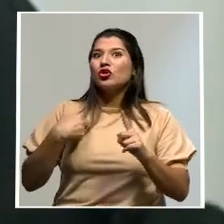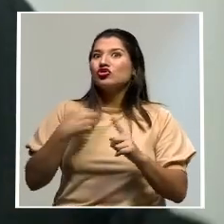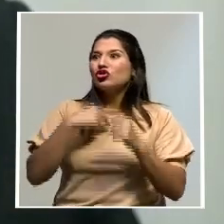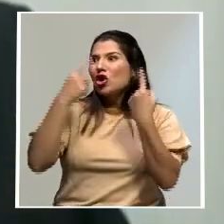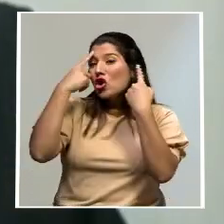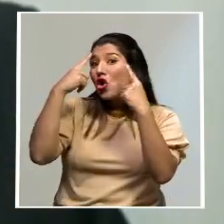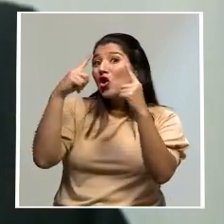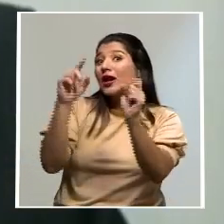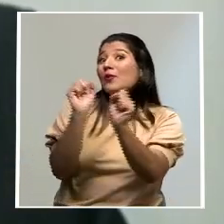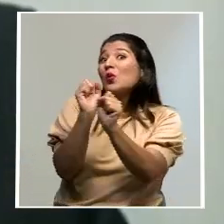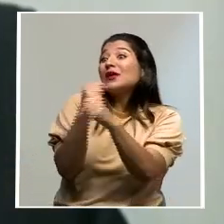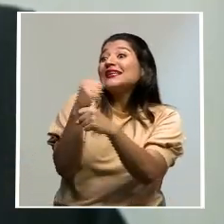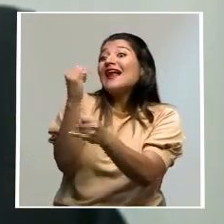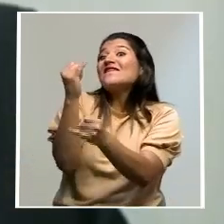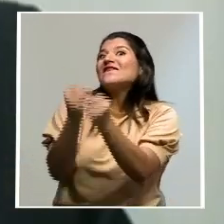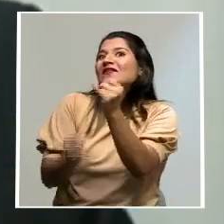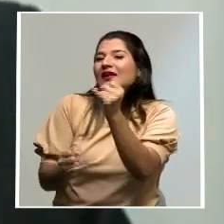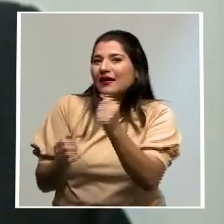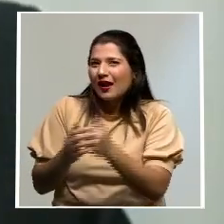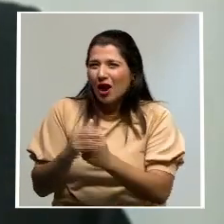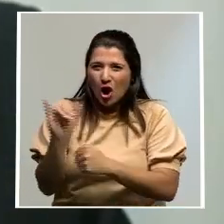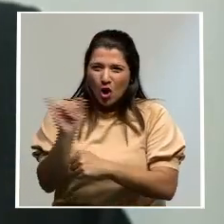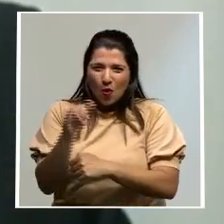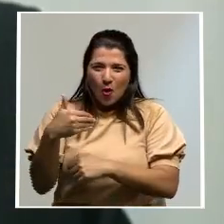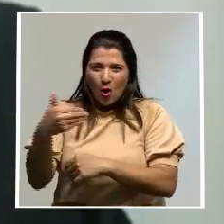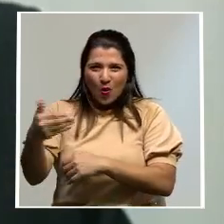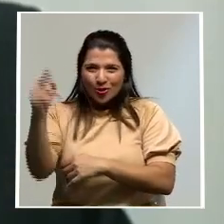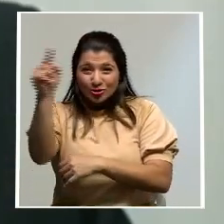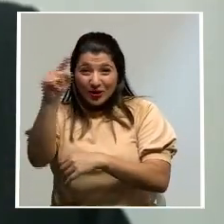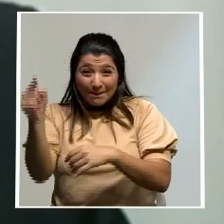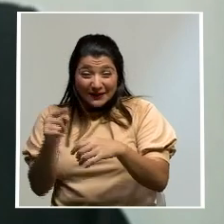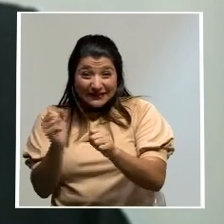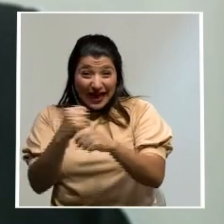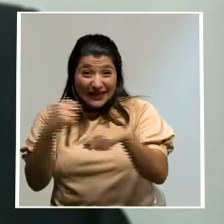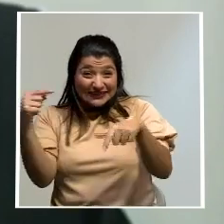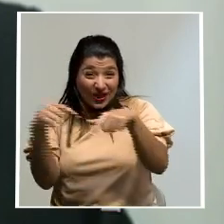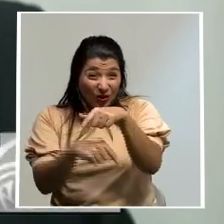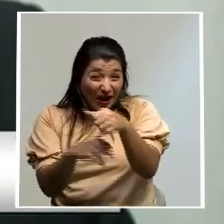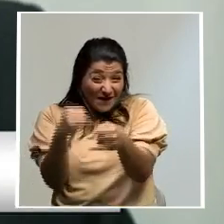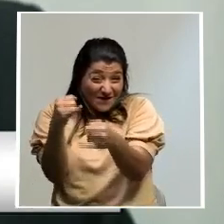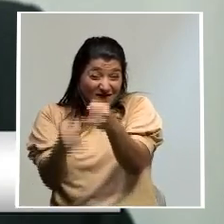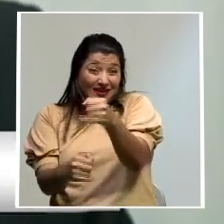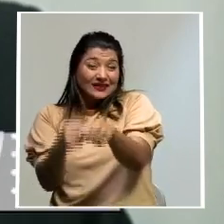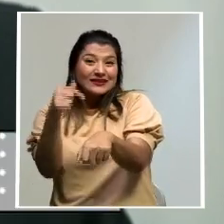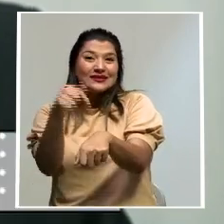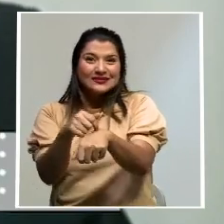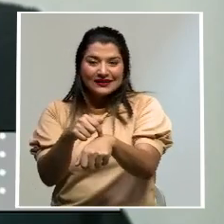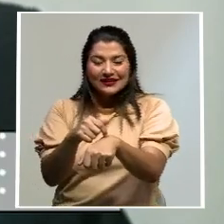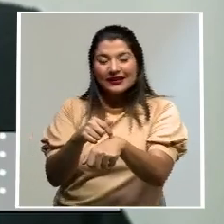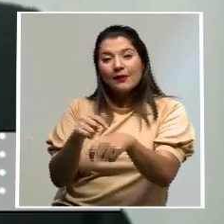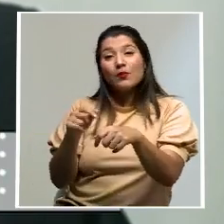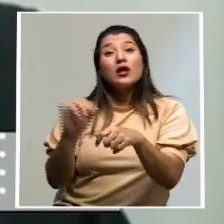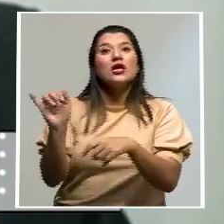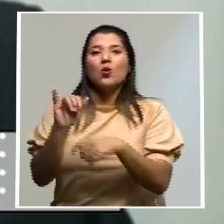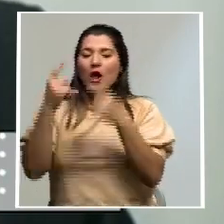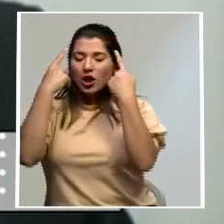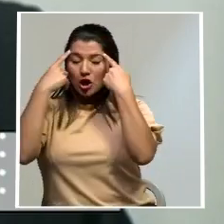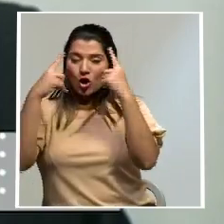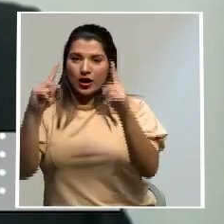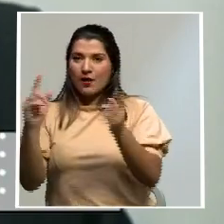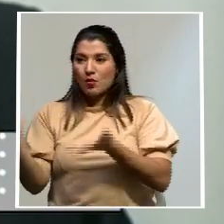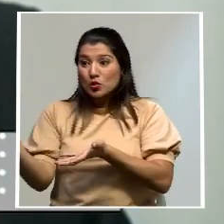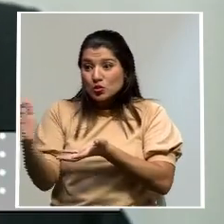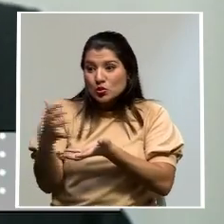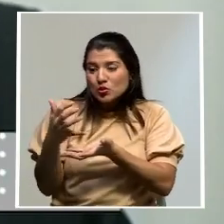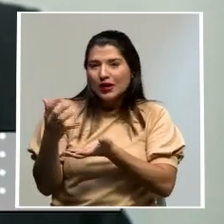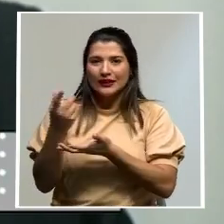que al puro final del día antes de la inscripción logramos ajustar los 5, pero la fecha